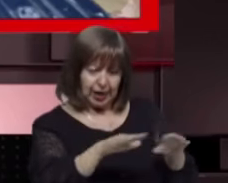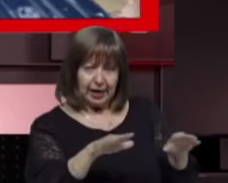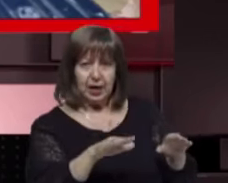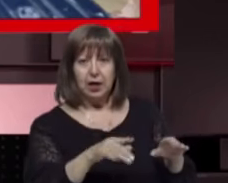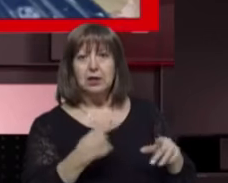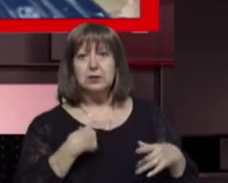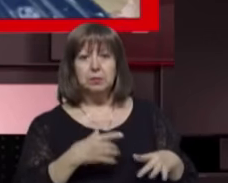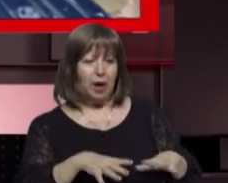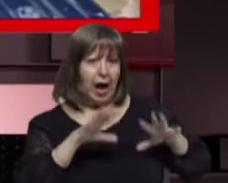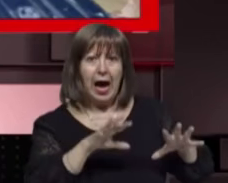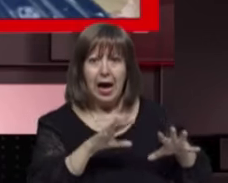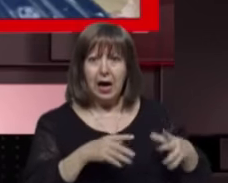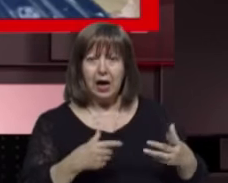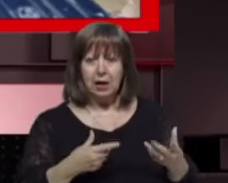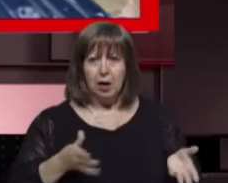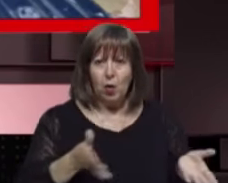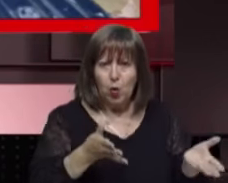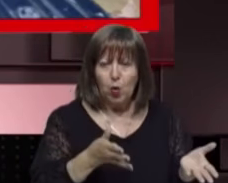lo asusta,